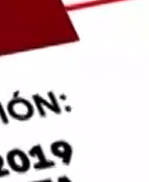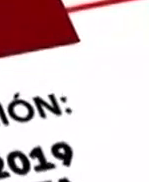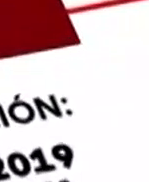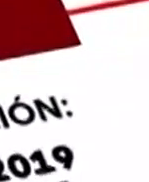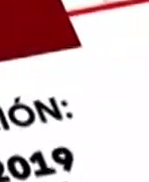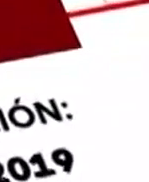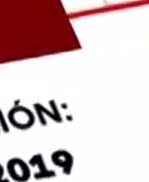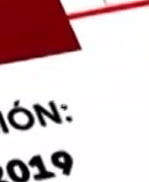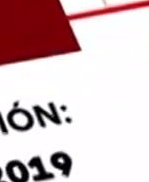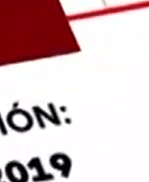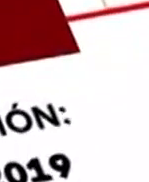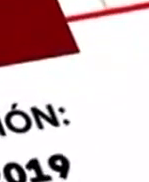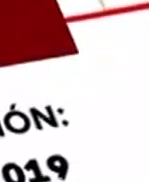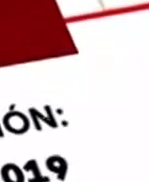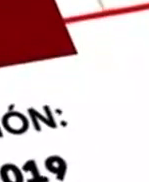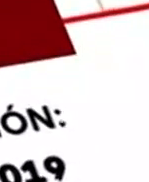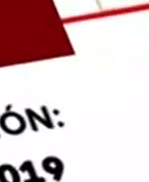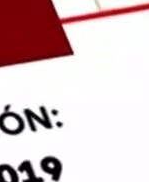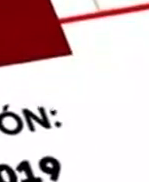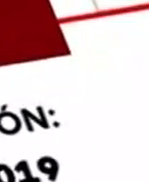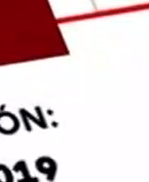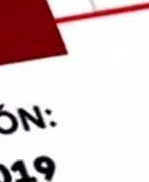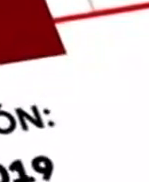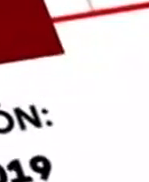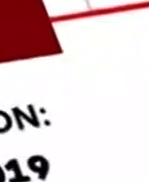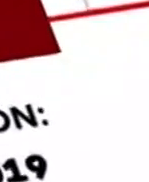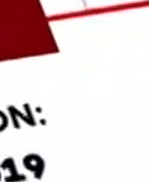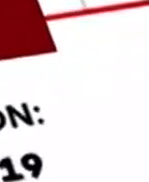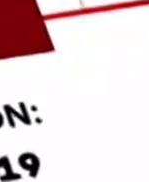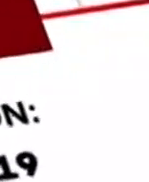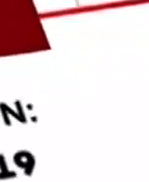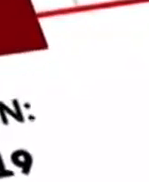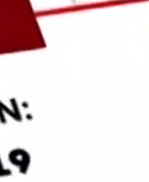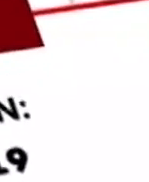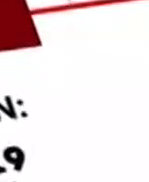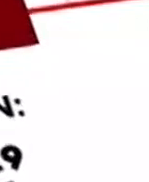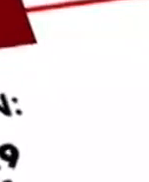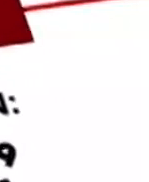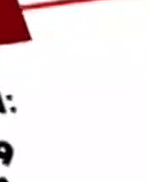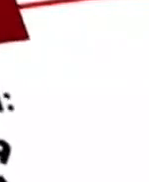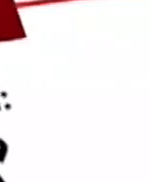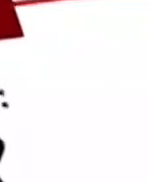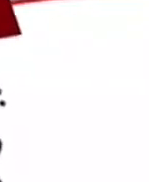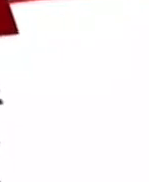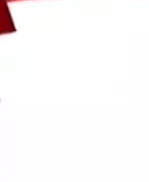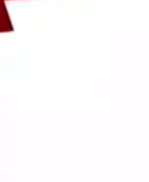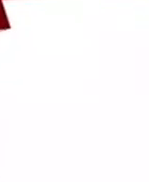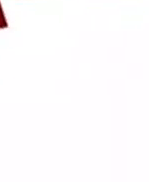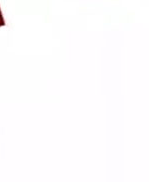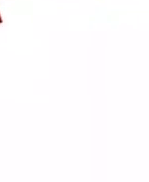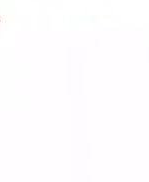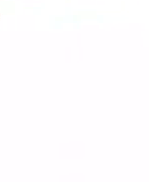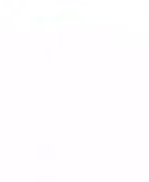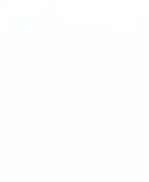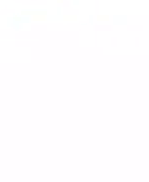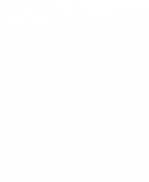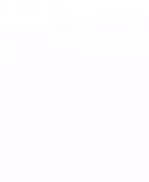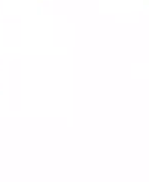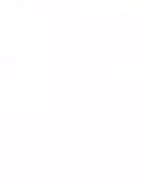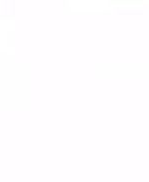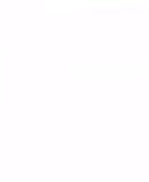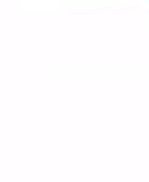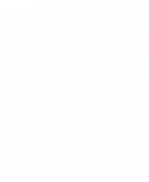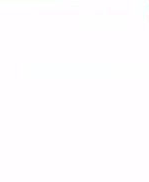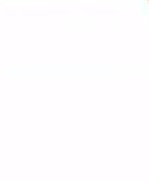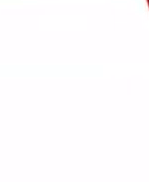Ayúdanos a encontrar a Teresa Celestina Albiño Huamán. Desapareció el 9 de agosto de 2019. En